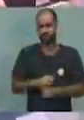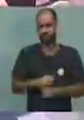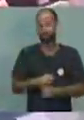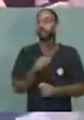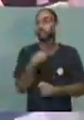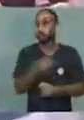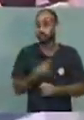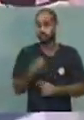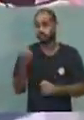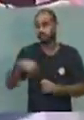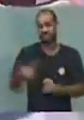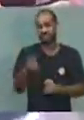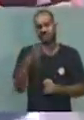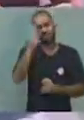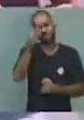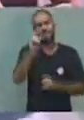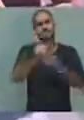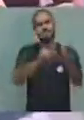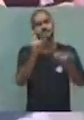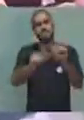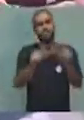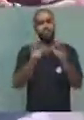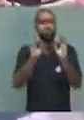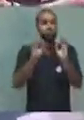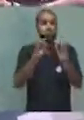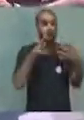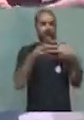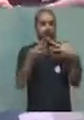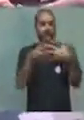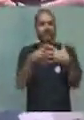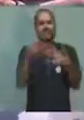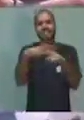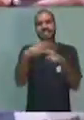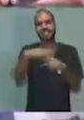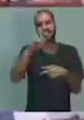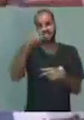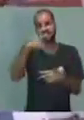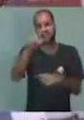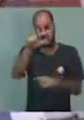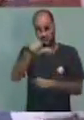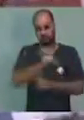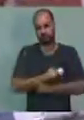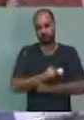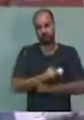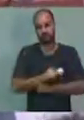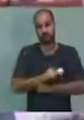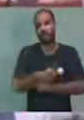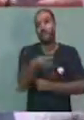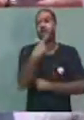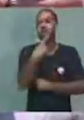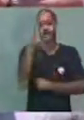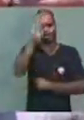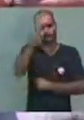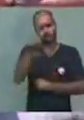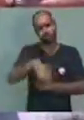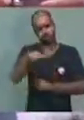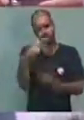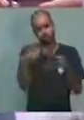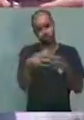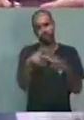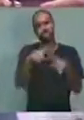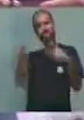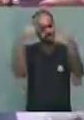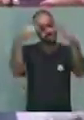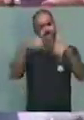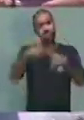saludar a uno de los amigos más activos. Su nombre es Raúl Ernesto Núñez Blanco. Él manda un saludo para todo el colectivo y nos felicita por los programas